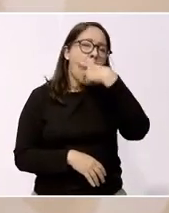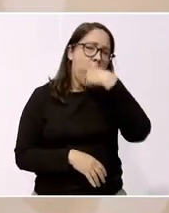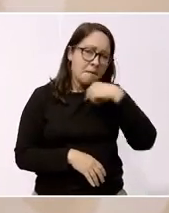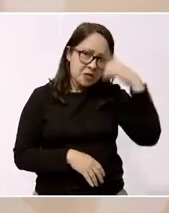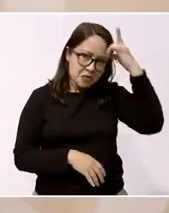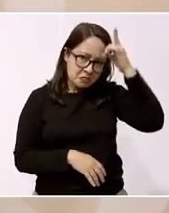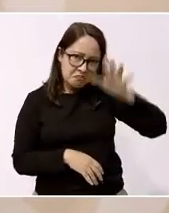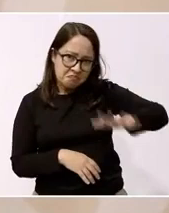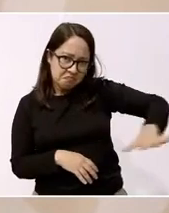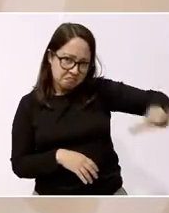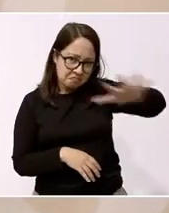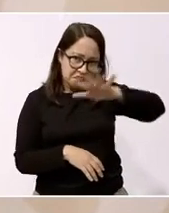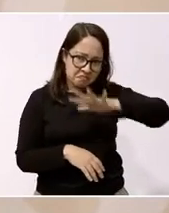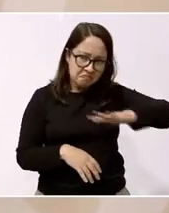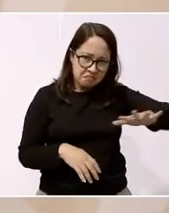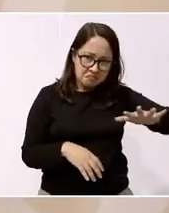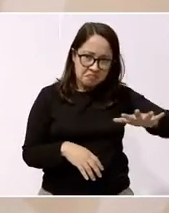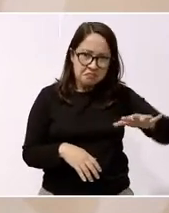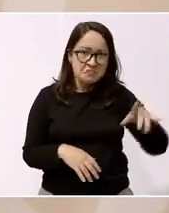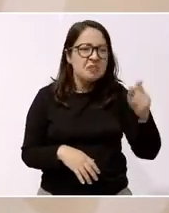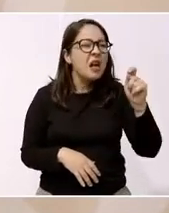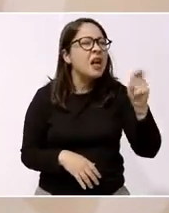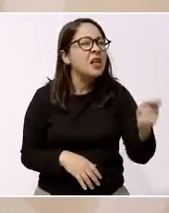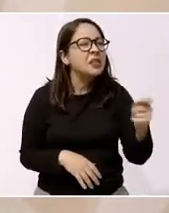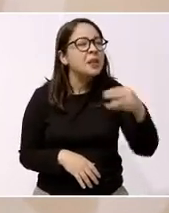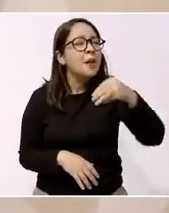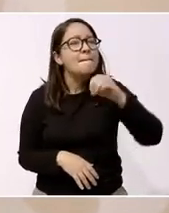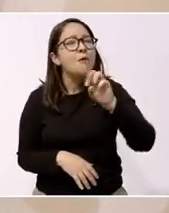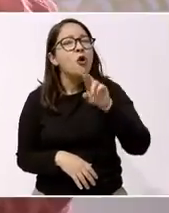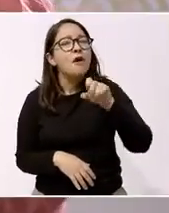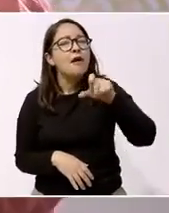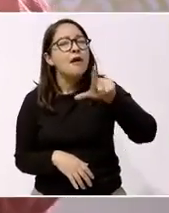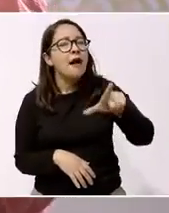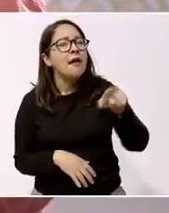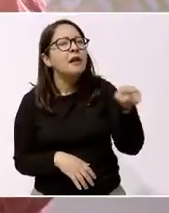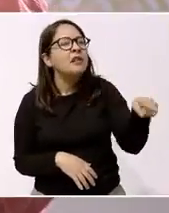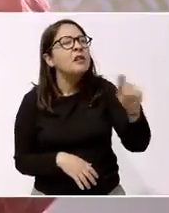moral, y dijo que era un árbol que daba moras